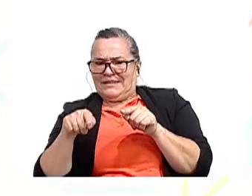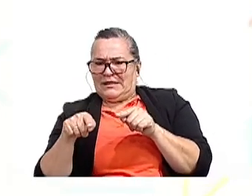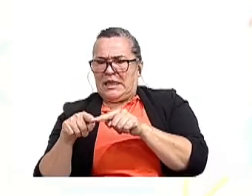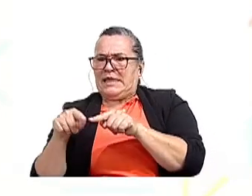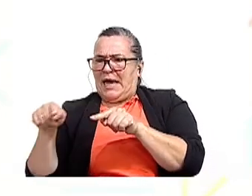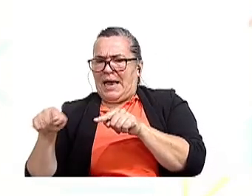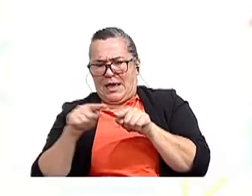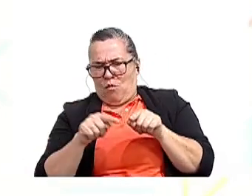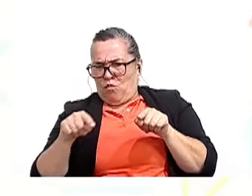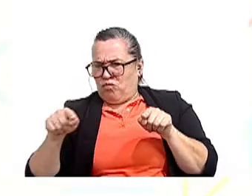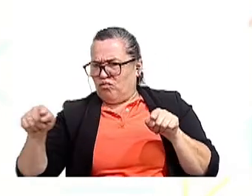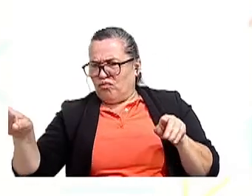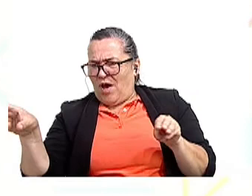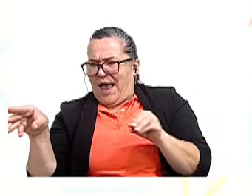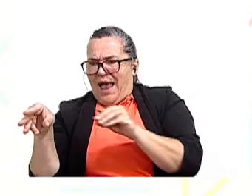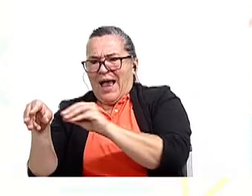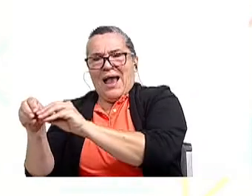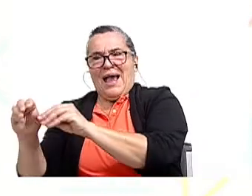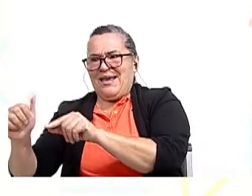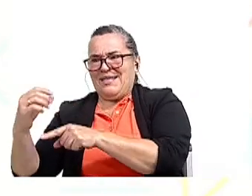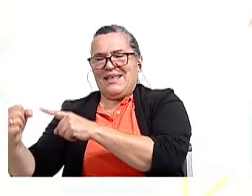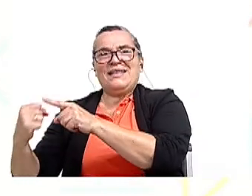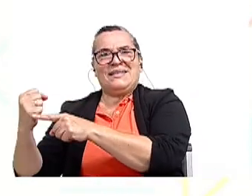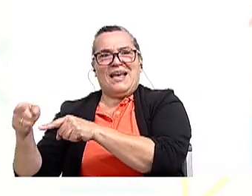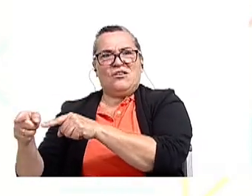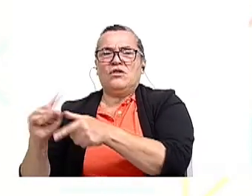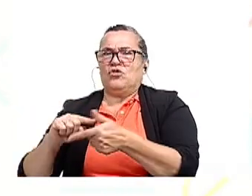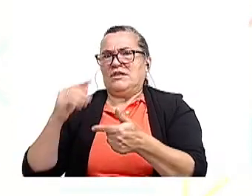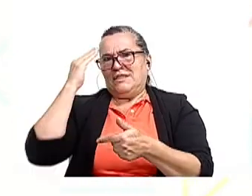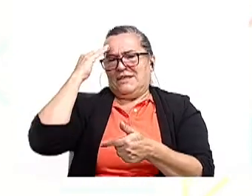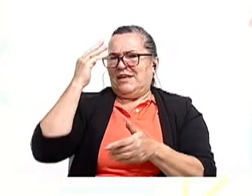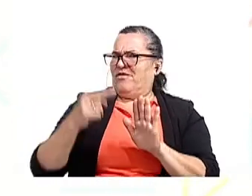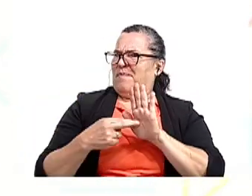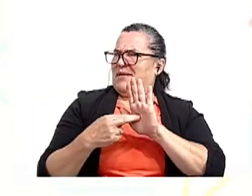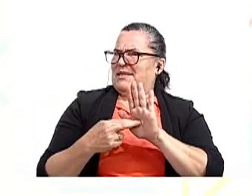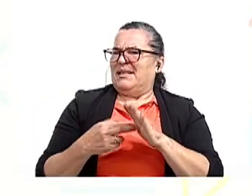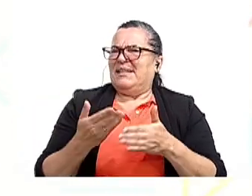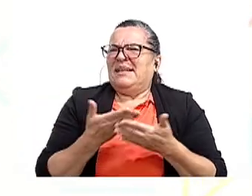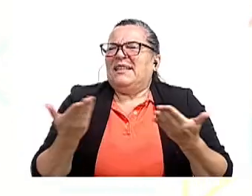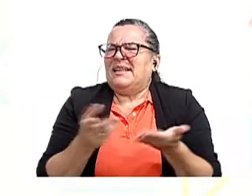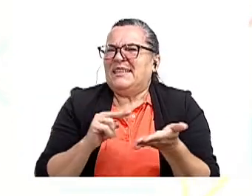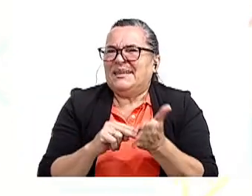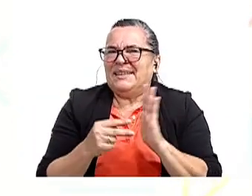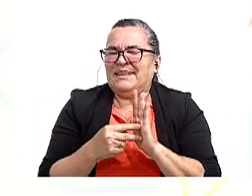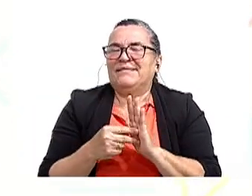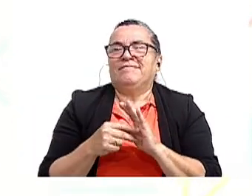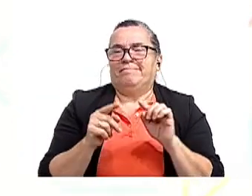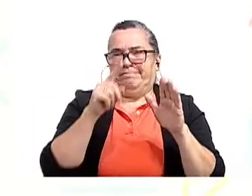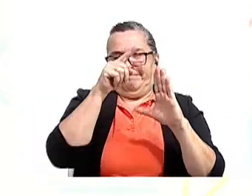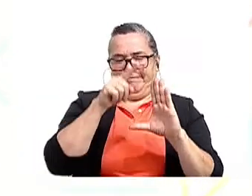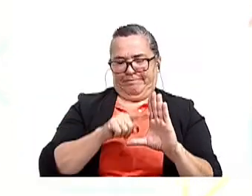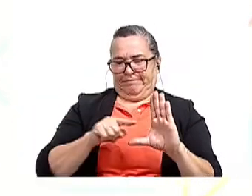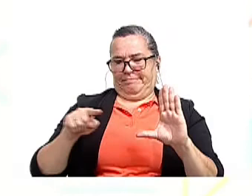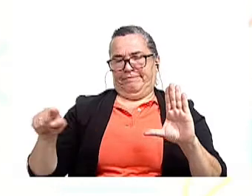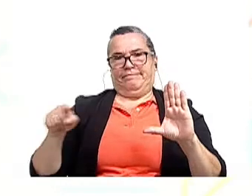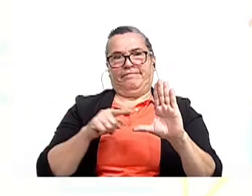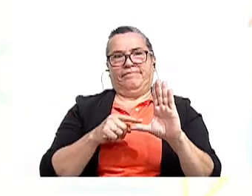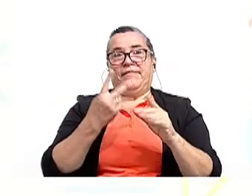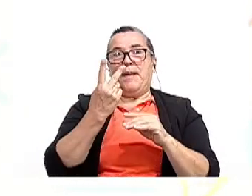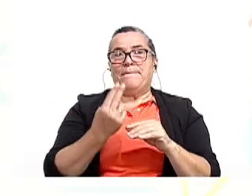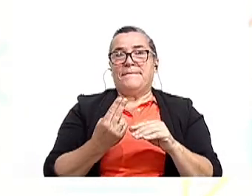es calcular por calcular, sino hay que saber qué representa en nuestras situaciones. Observemos que aquí tenemos el par